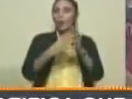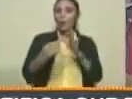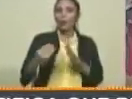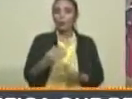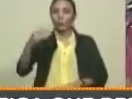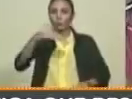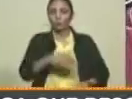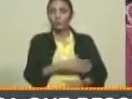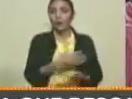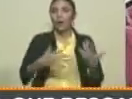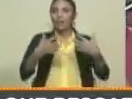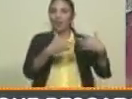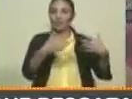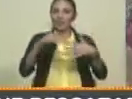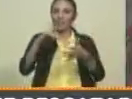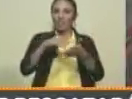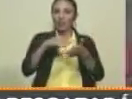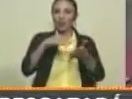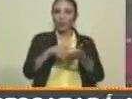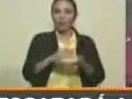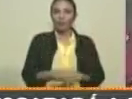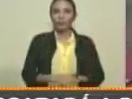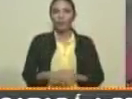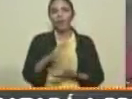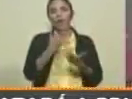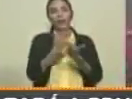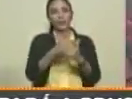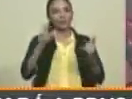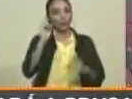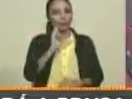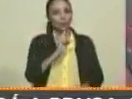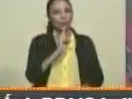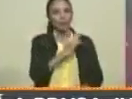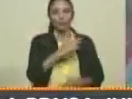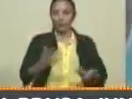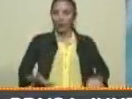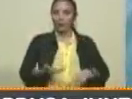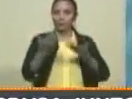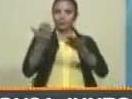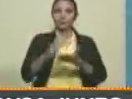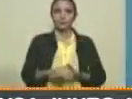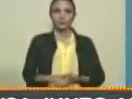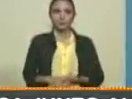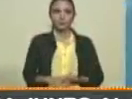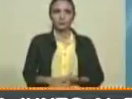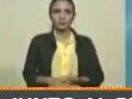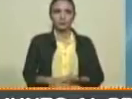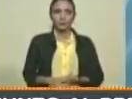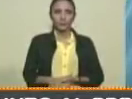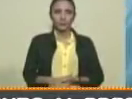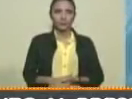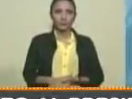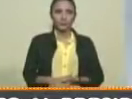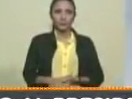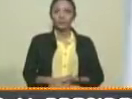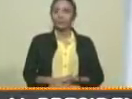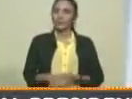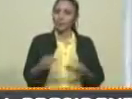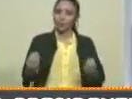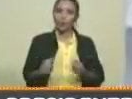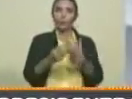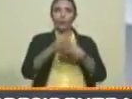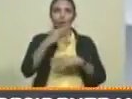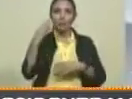de Carabobo de nuestro libertador Simón Bolívar, para que lo lleven alto, desenvainado, en combate permanente por la